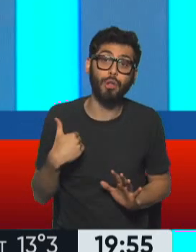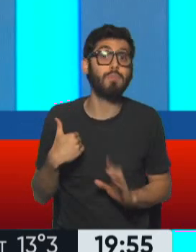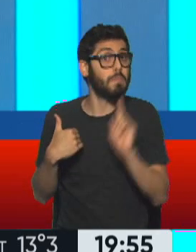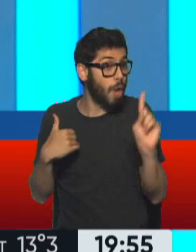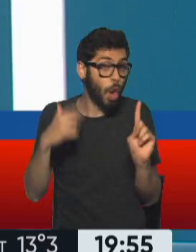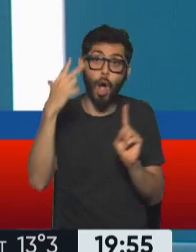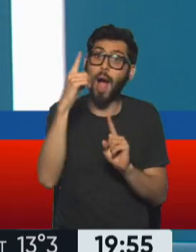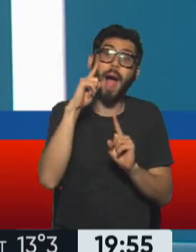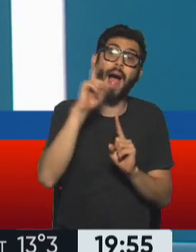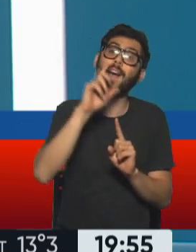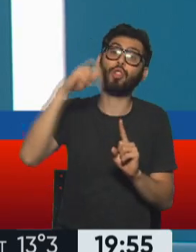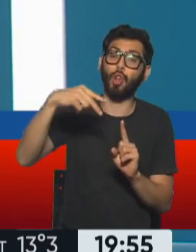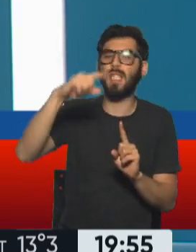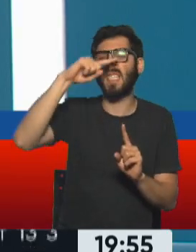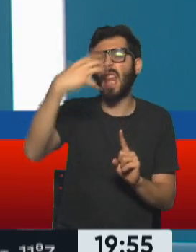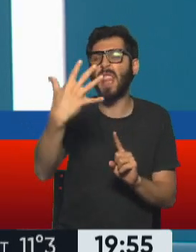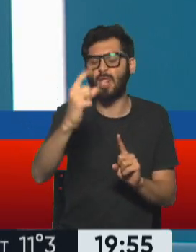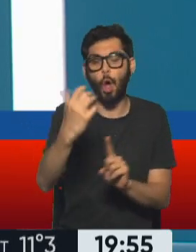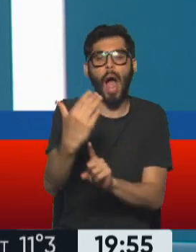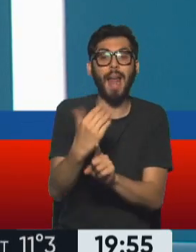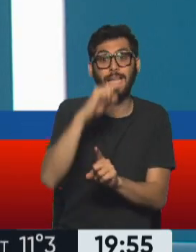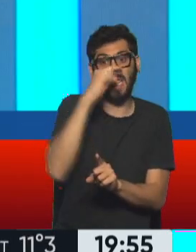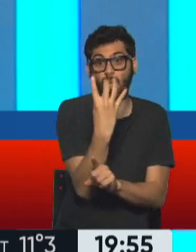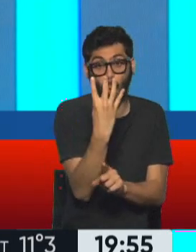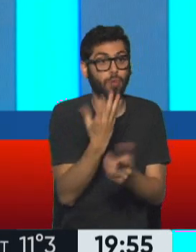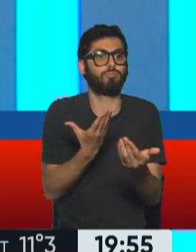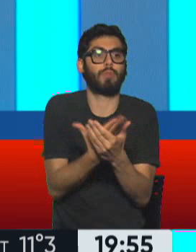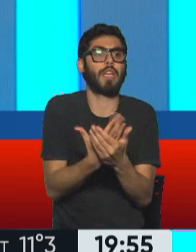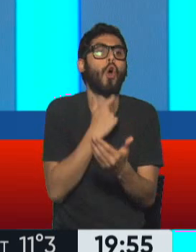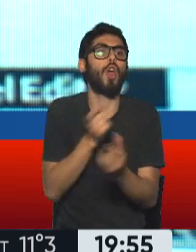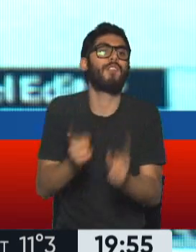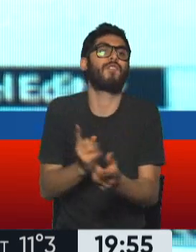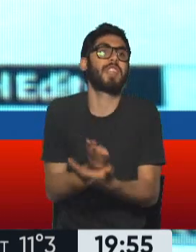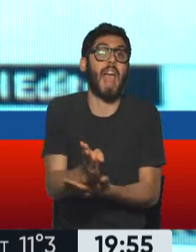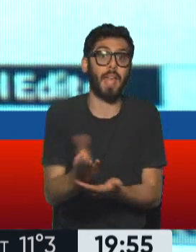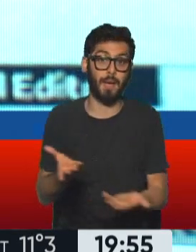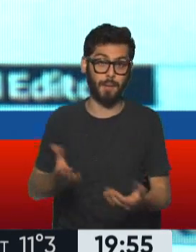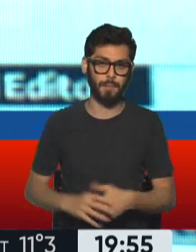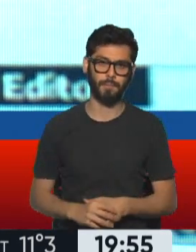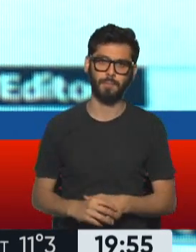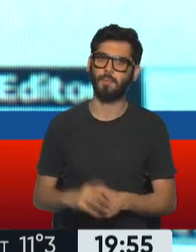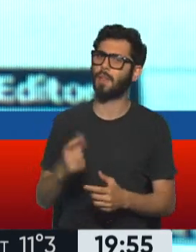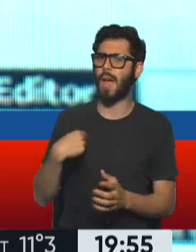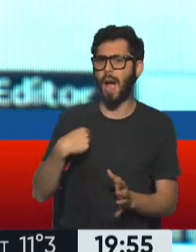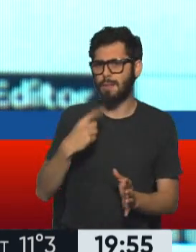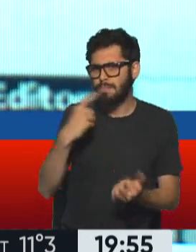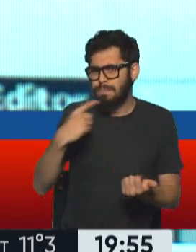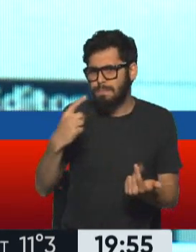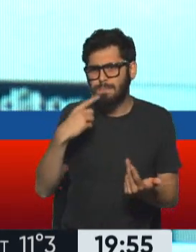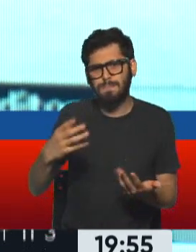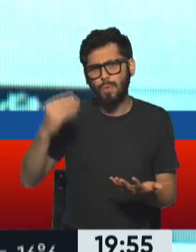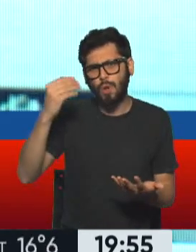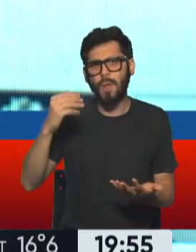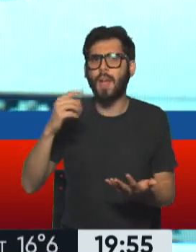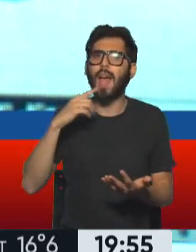75, un año antes, presentó una acción judicial para permanecer en el cargo. Hay una pregunta que te han hecho decenas de veces ya en estas 30 horas. No